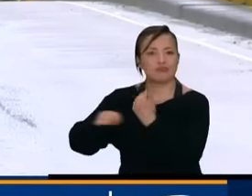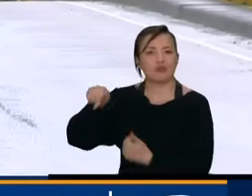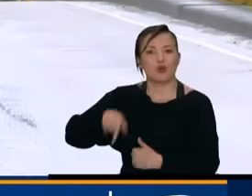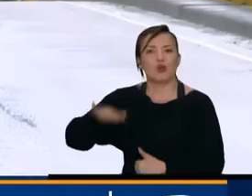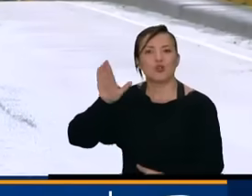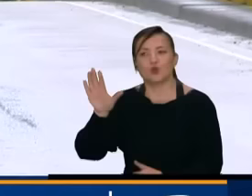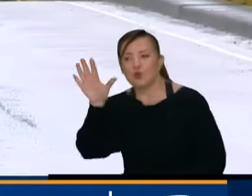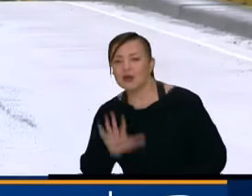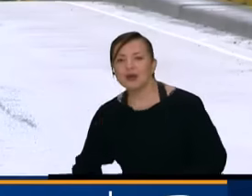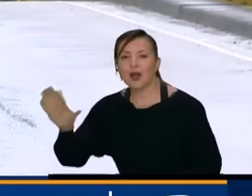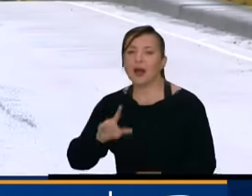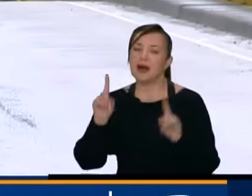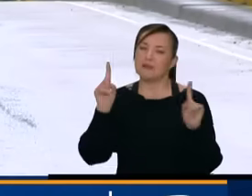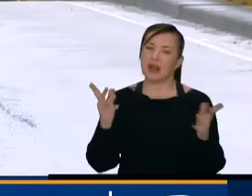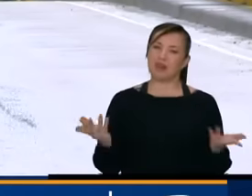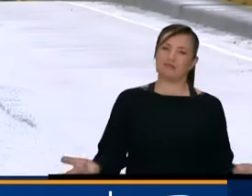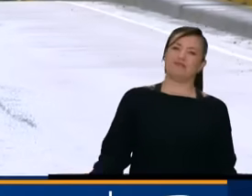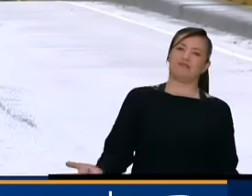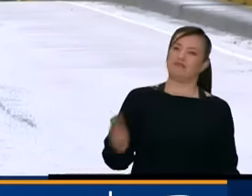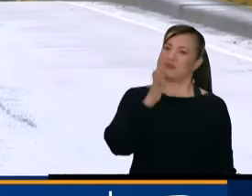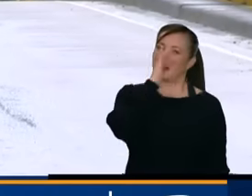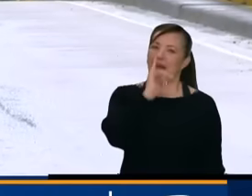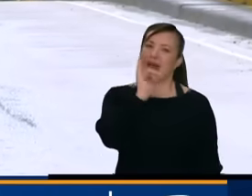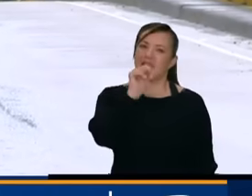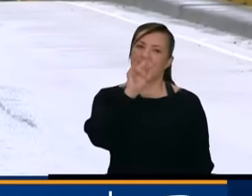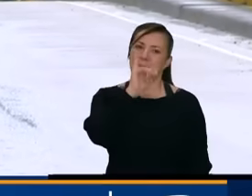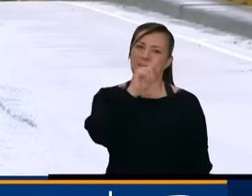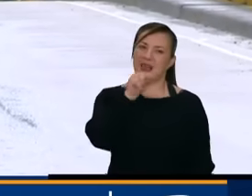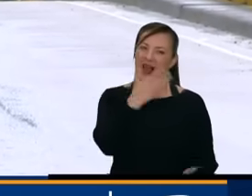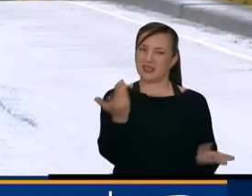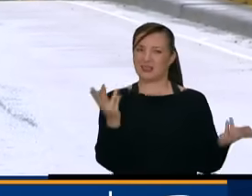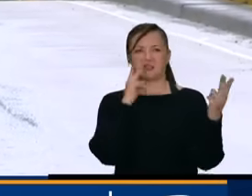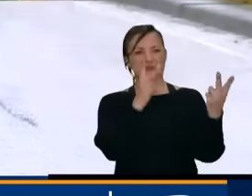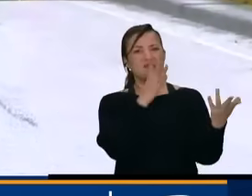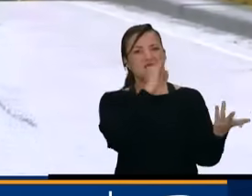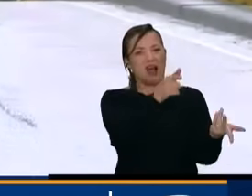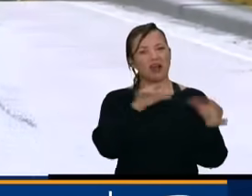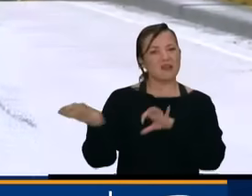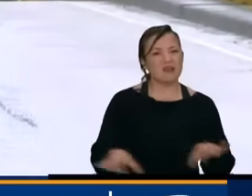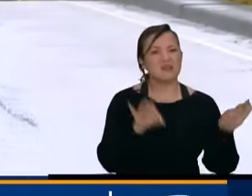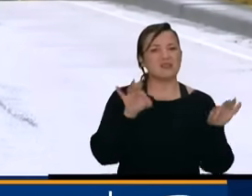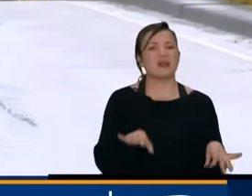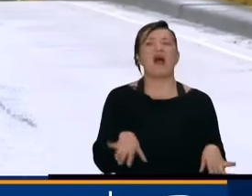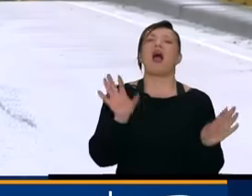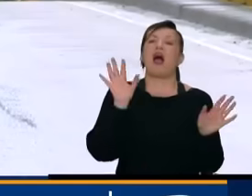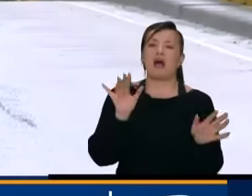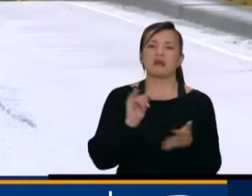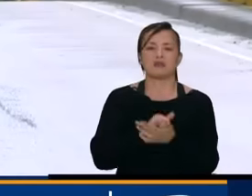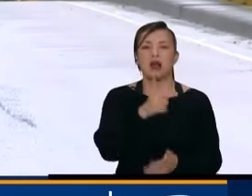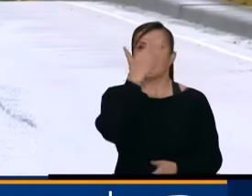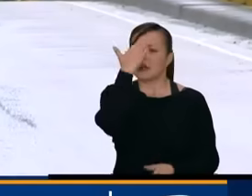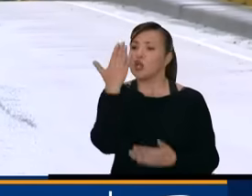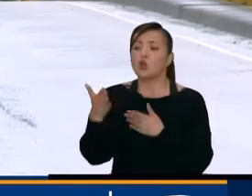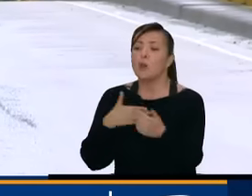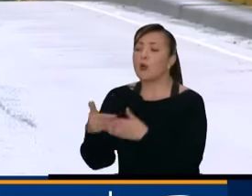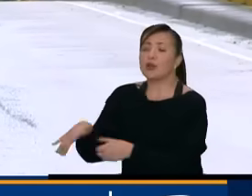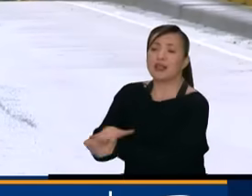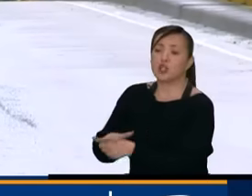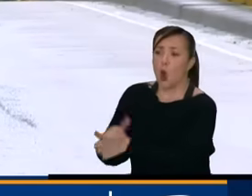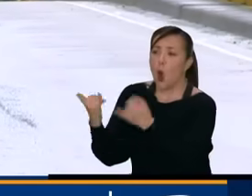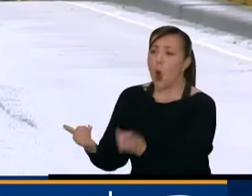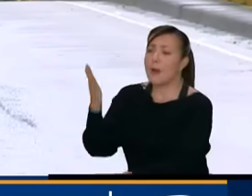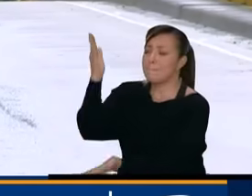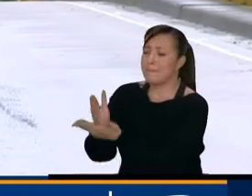con muy malos ojos que el Invía no haya tenido la pertinencia de poder estar al tanto, más allá de la situación que se haya presentado. Hoy